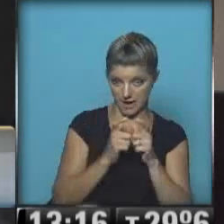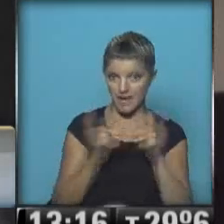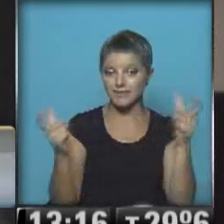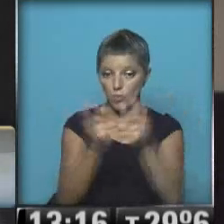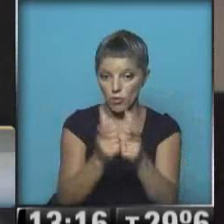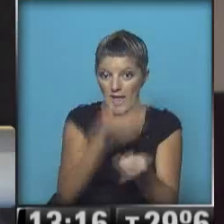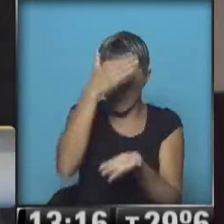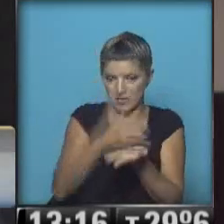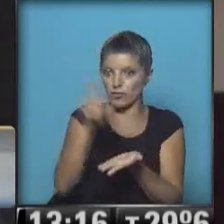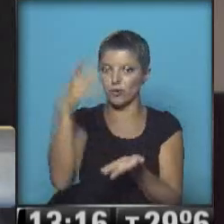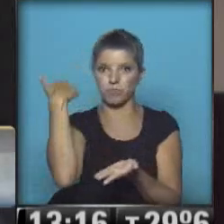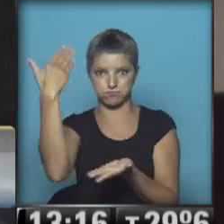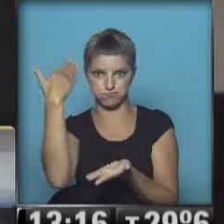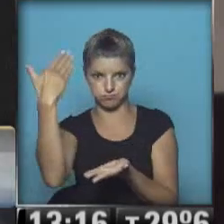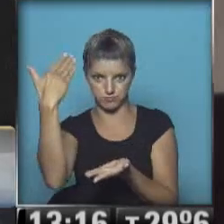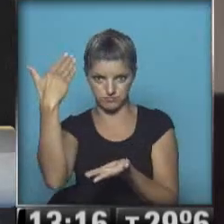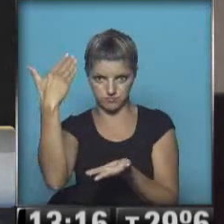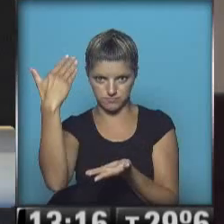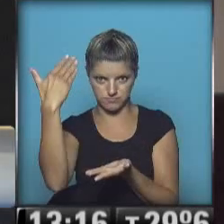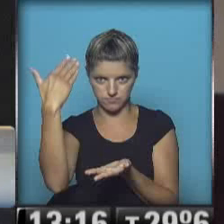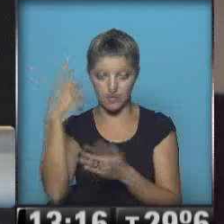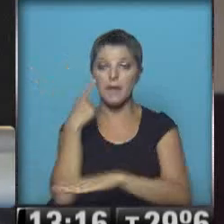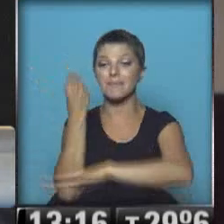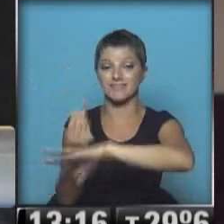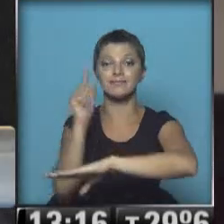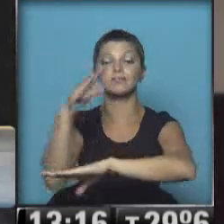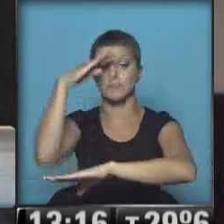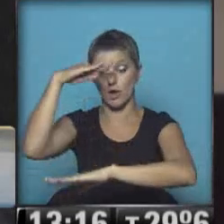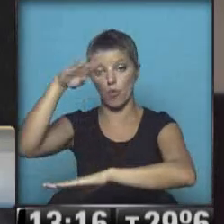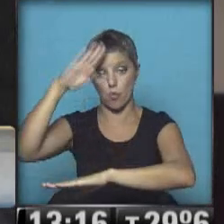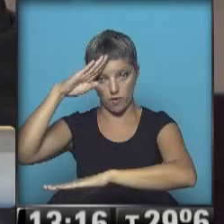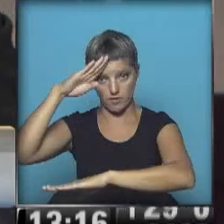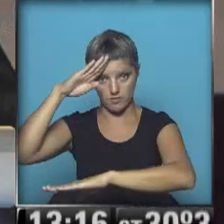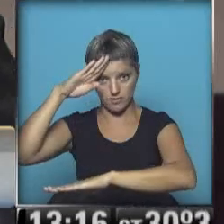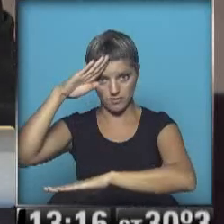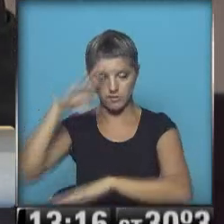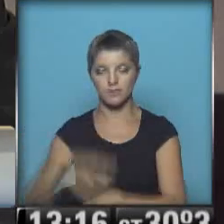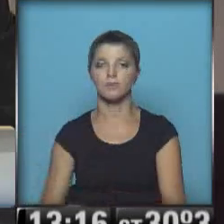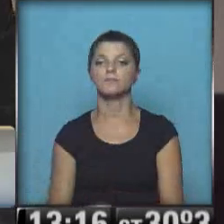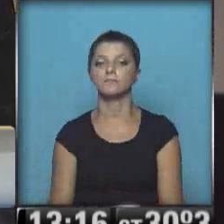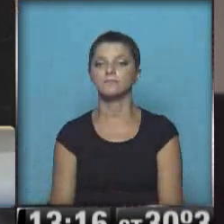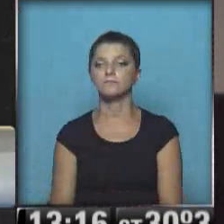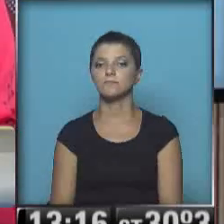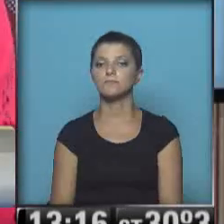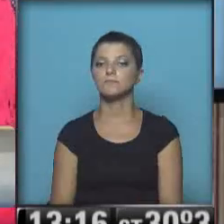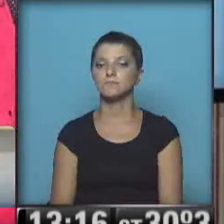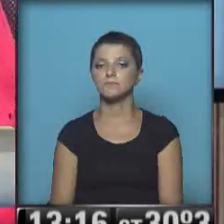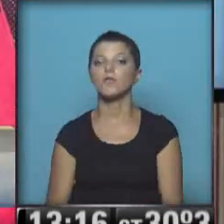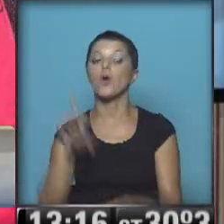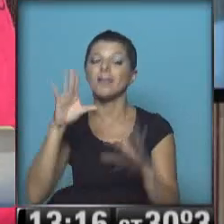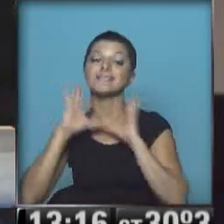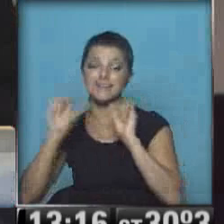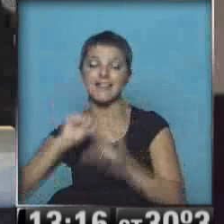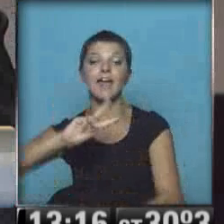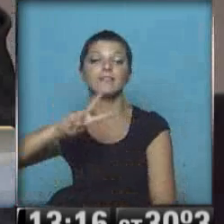esta semana la representante de Cuba con Roberta jacobson se llama la